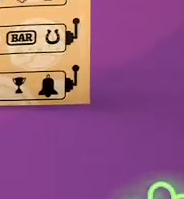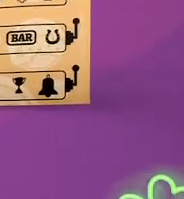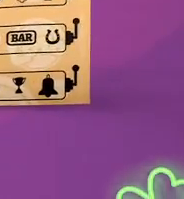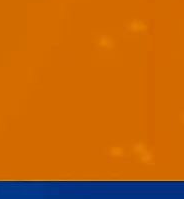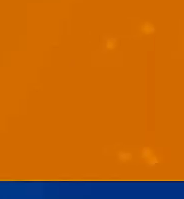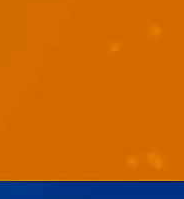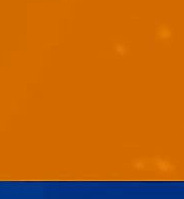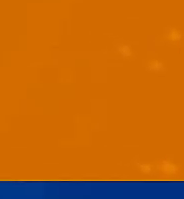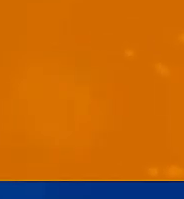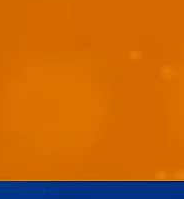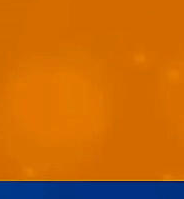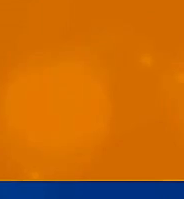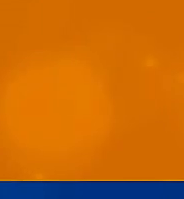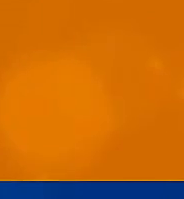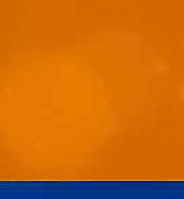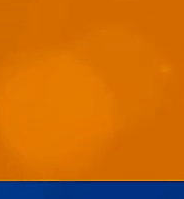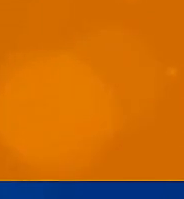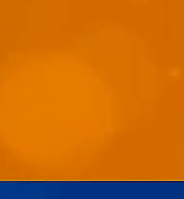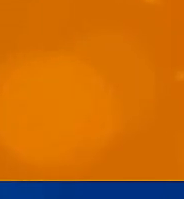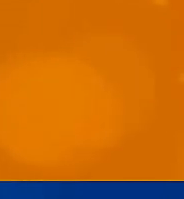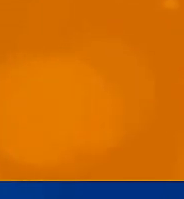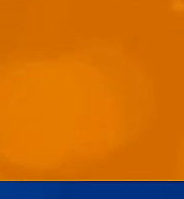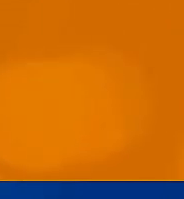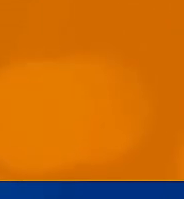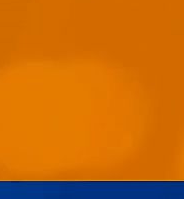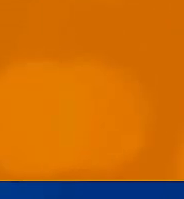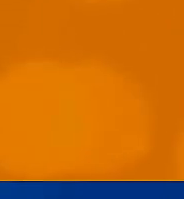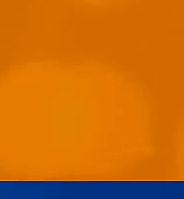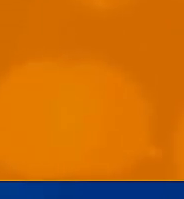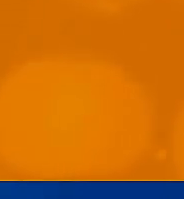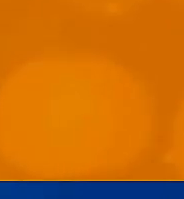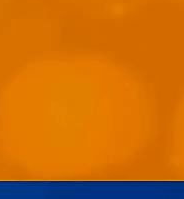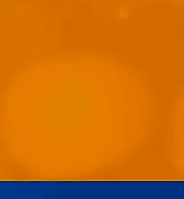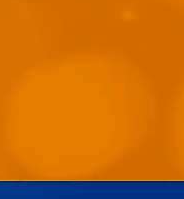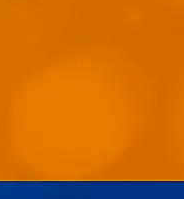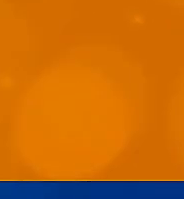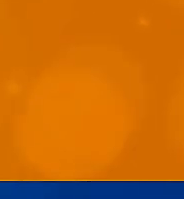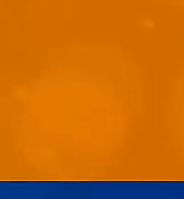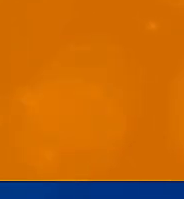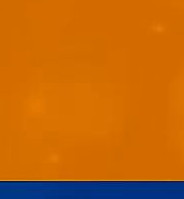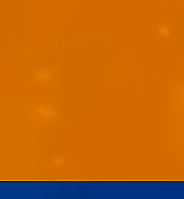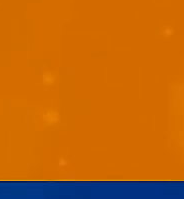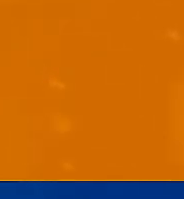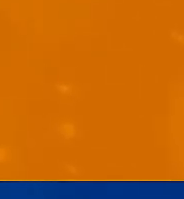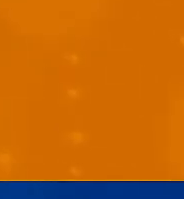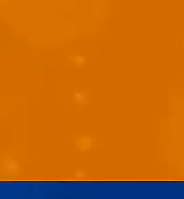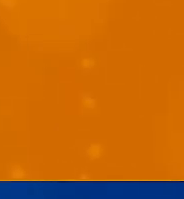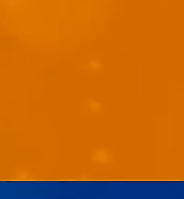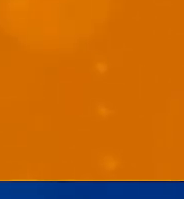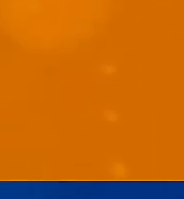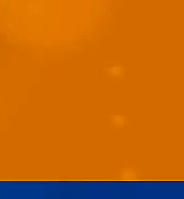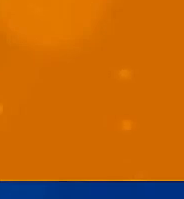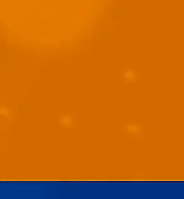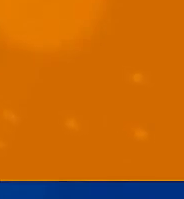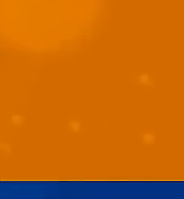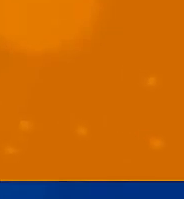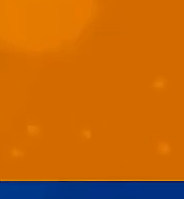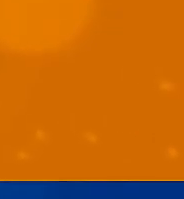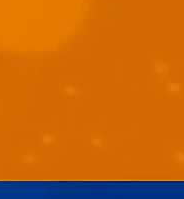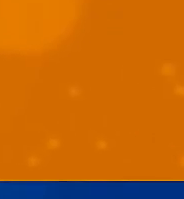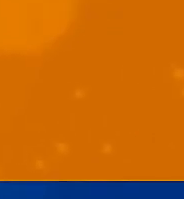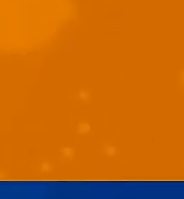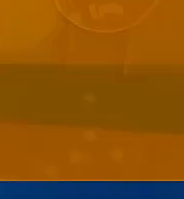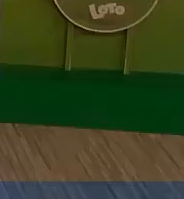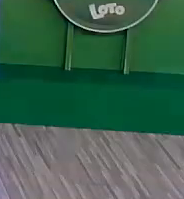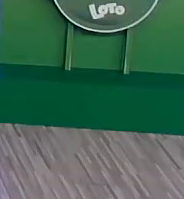siento en mí la emoción, mucha suerte tendré. Bienvenidos al sorteo Loto. ¡Loto! ¡Te cambia la